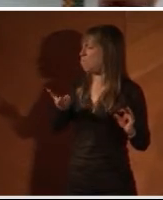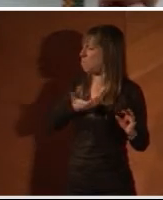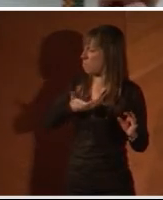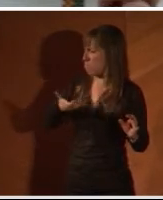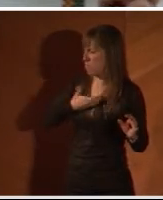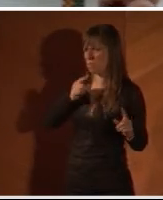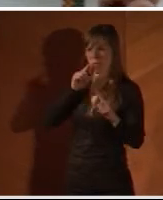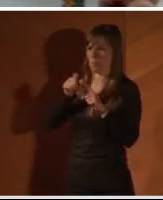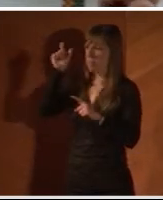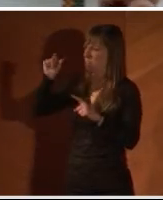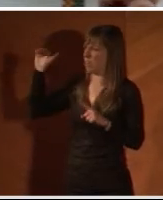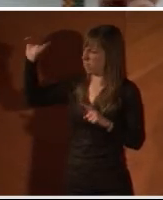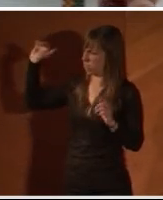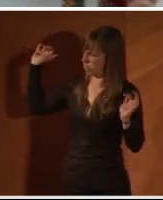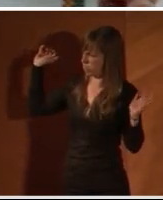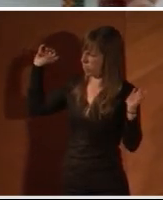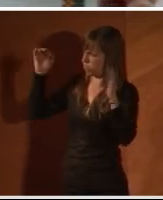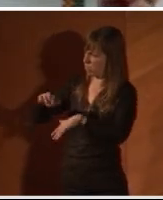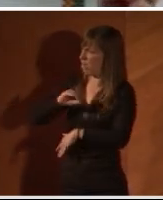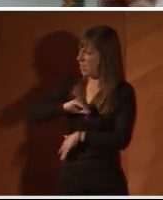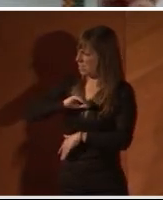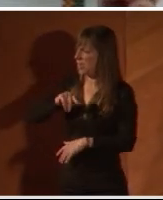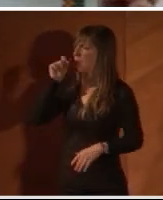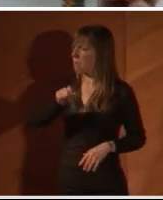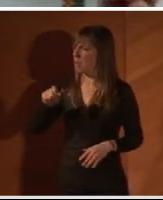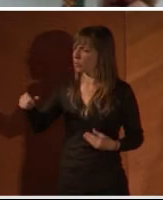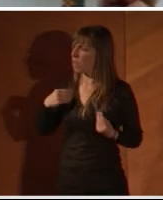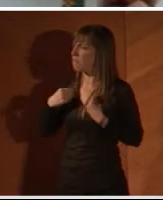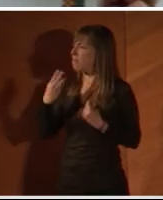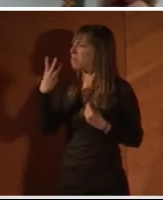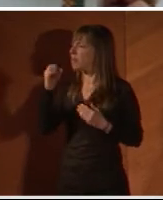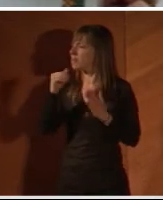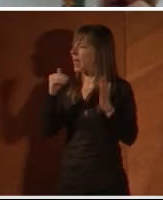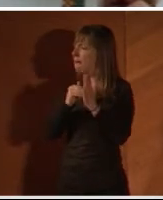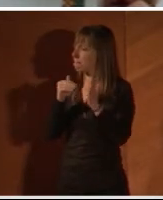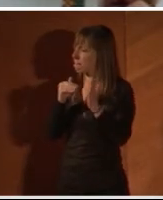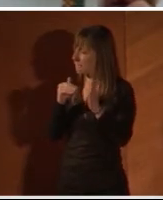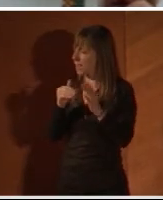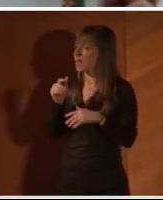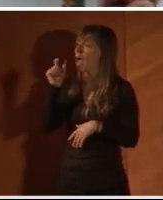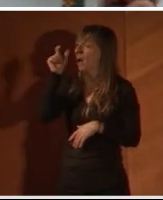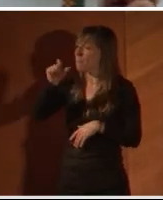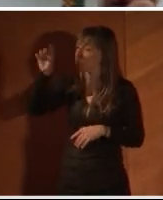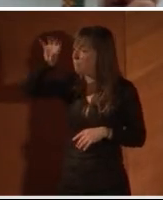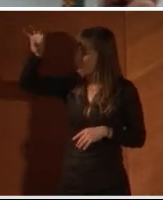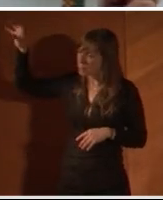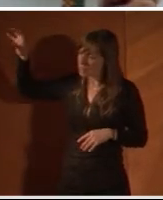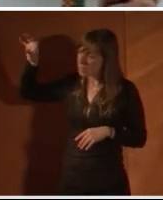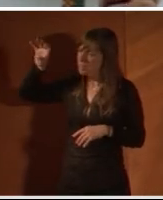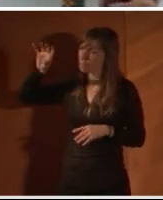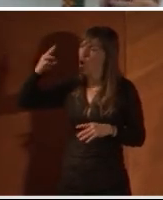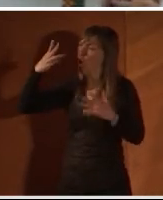turístico. Convivimos 30.000 personas de 80 nacionalidades distintas y creemos